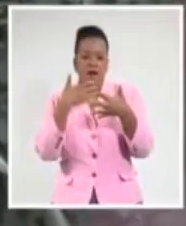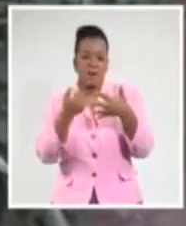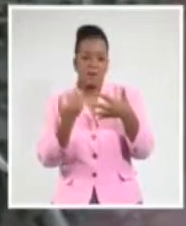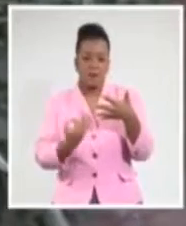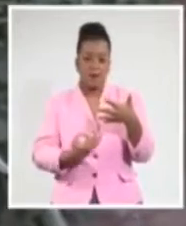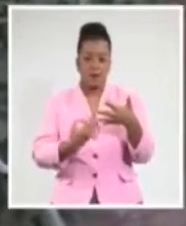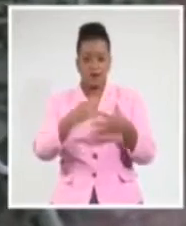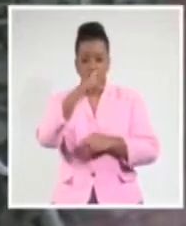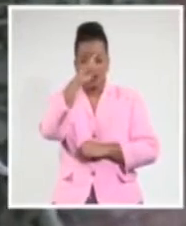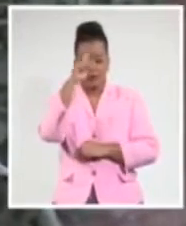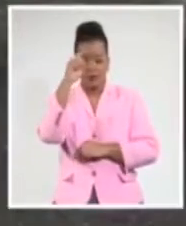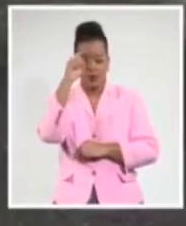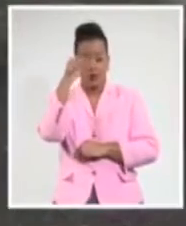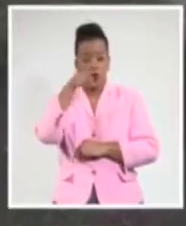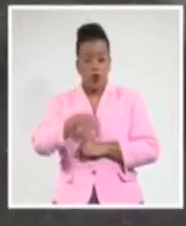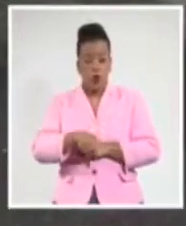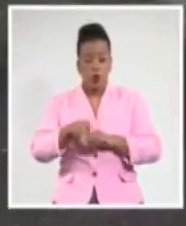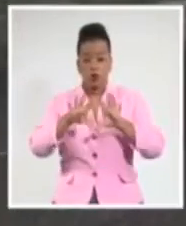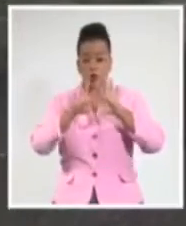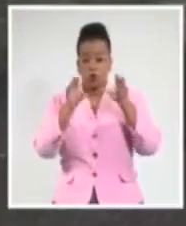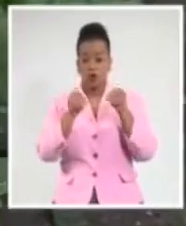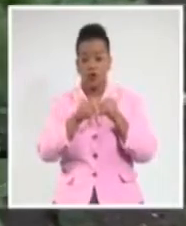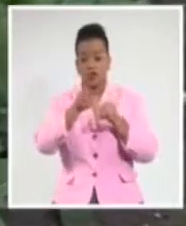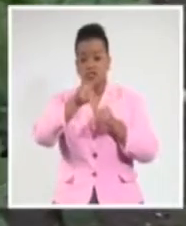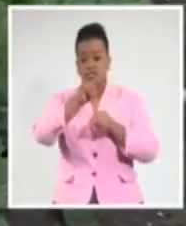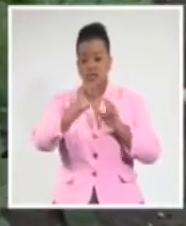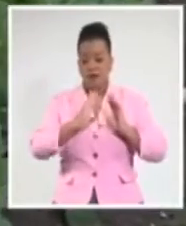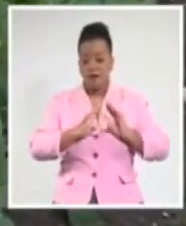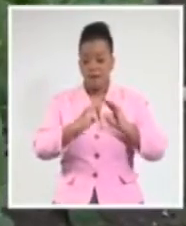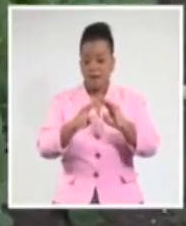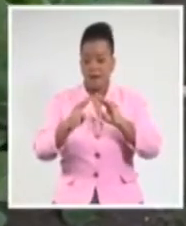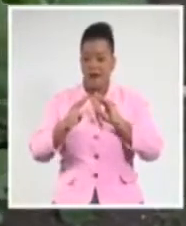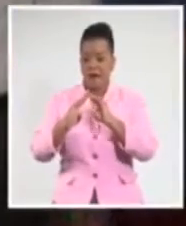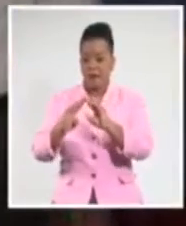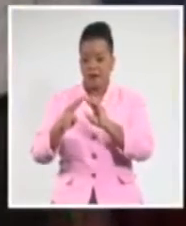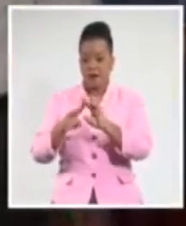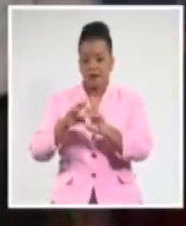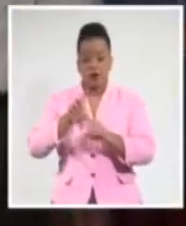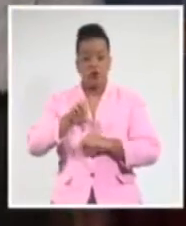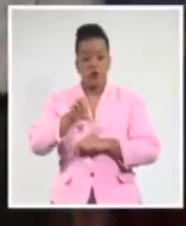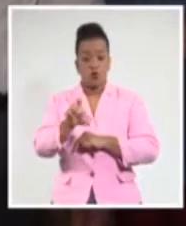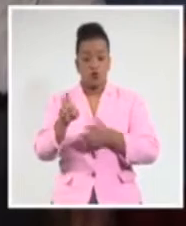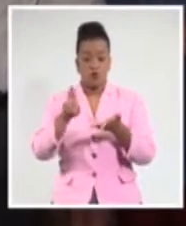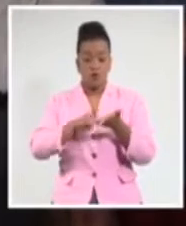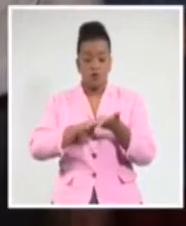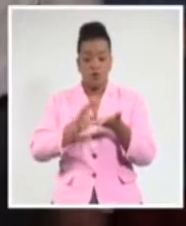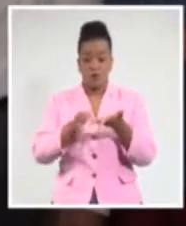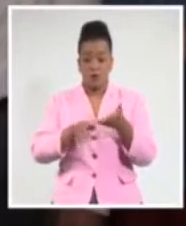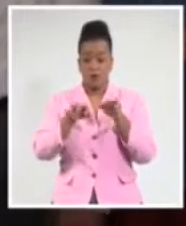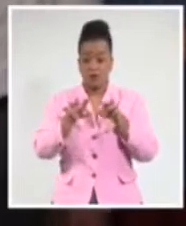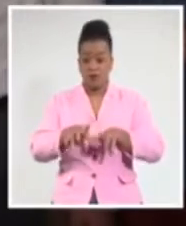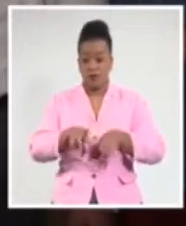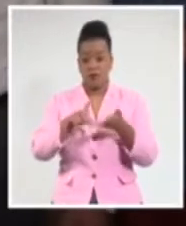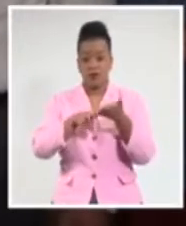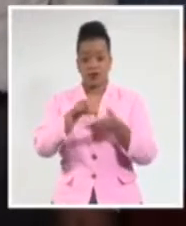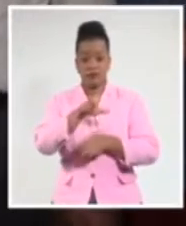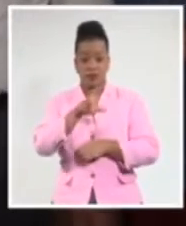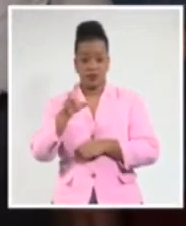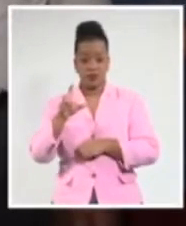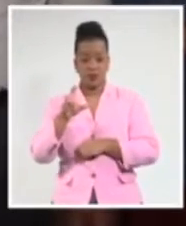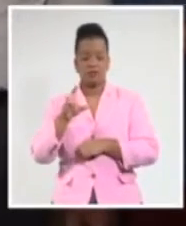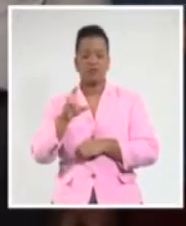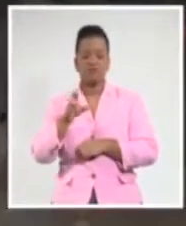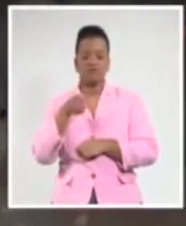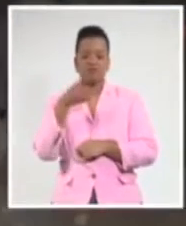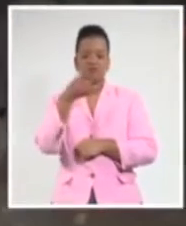espirituano, formado hoy por 36 unidades. Por último, el miembro del secretariado del Comité Central del partido llegó hasta